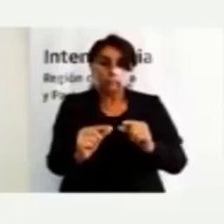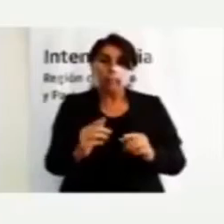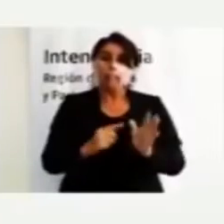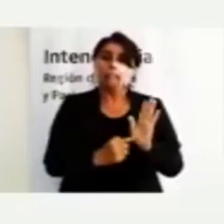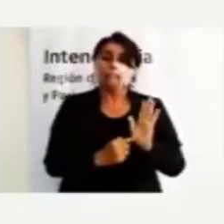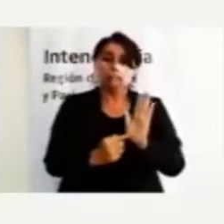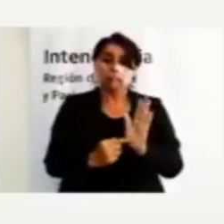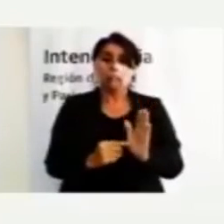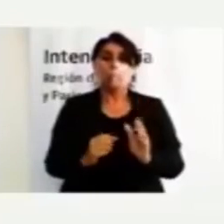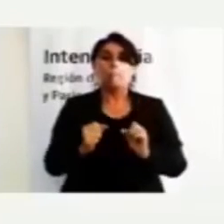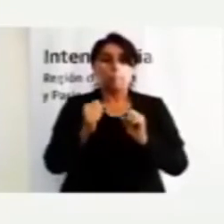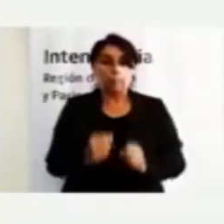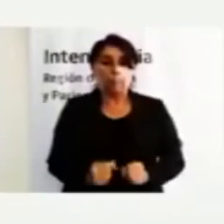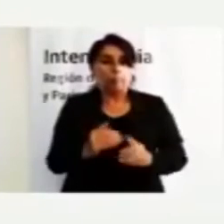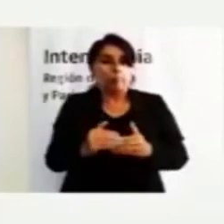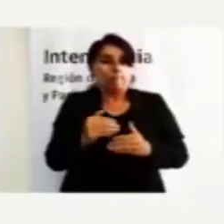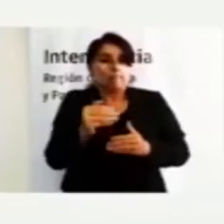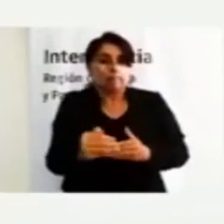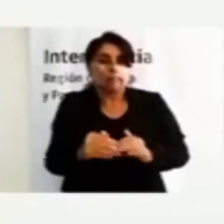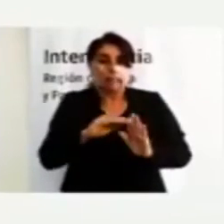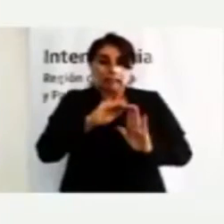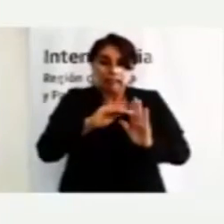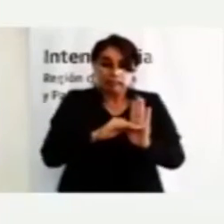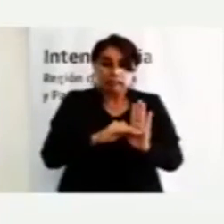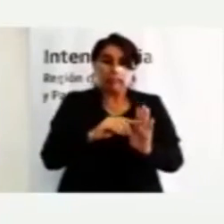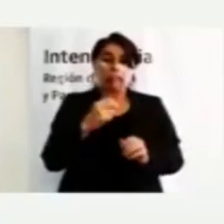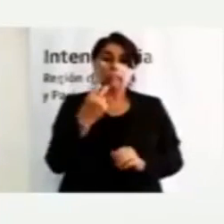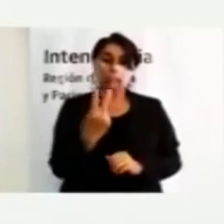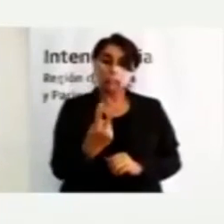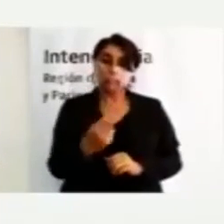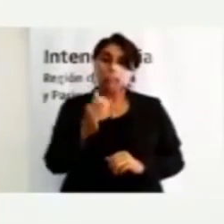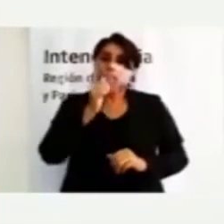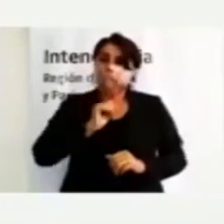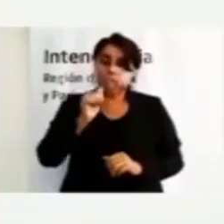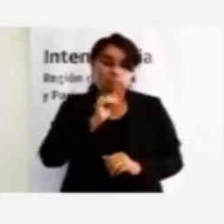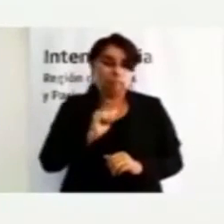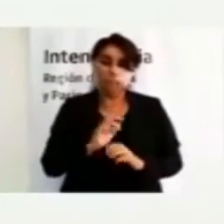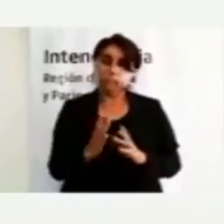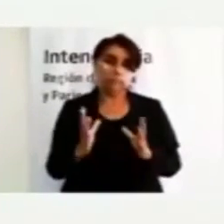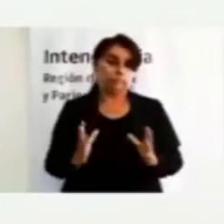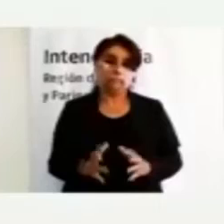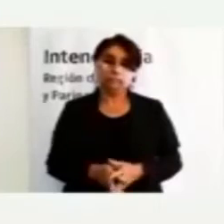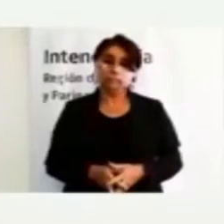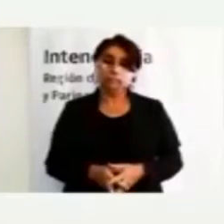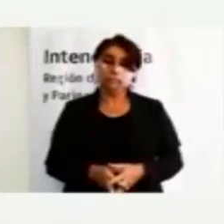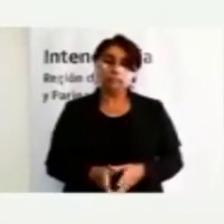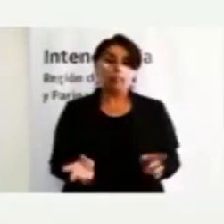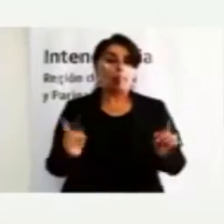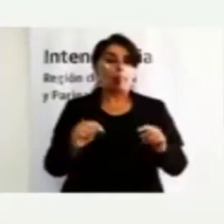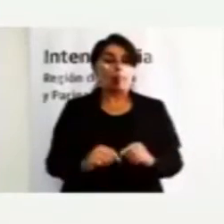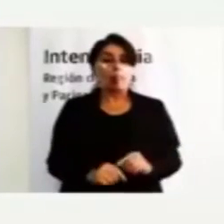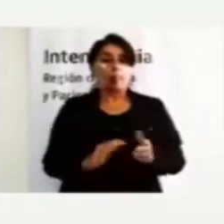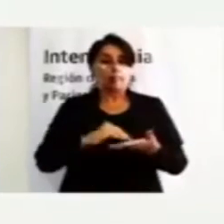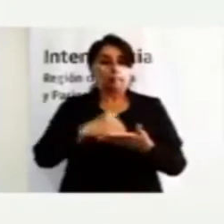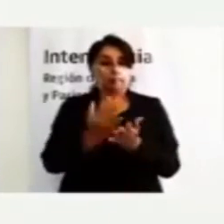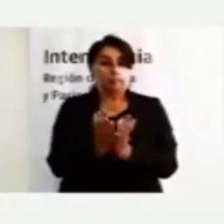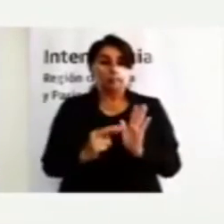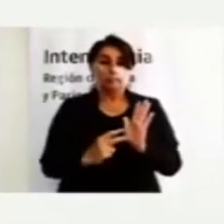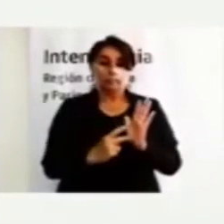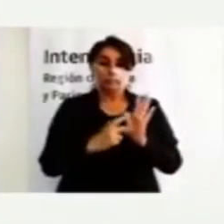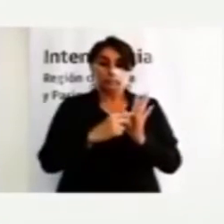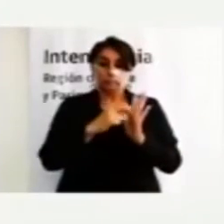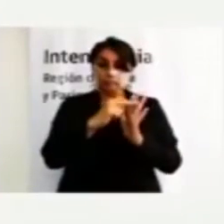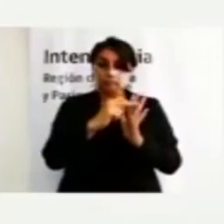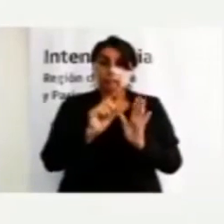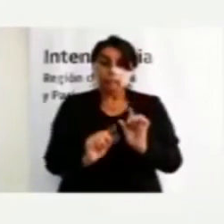la fase 2. Pero claramente falta para que eso ocurra. El plan Paso a Paso del gobierno